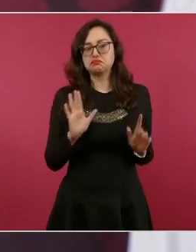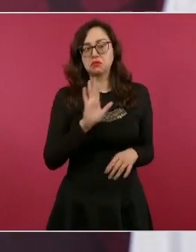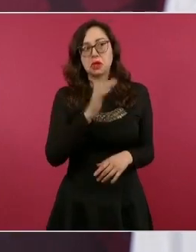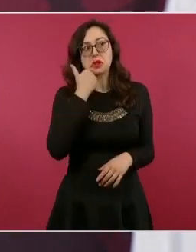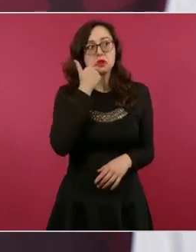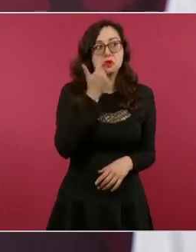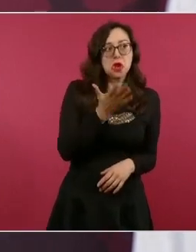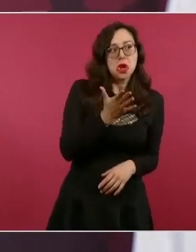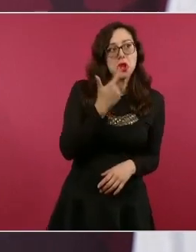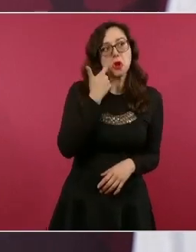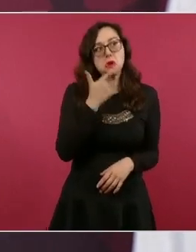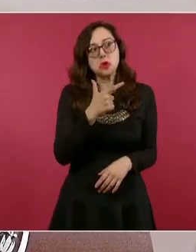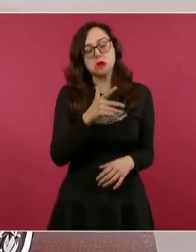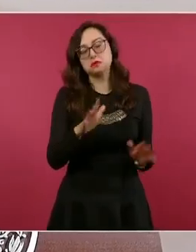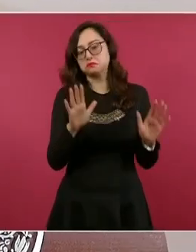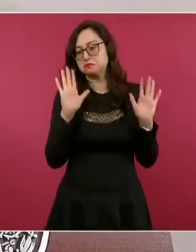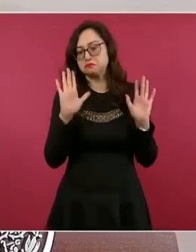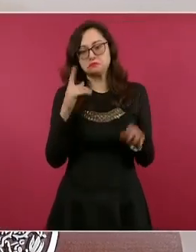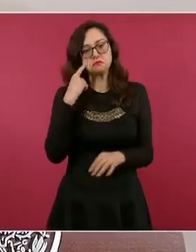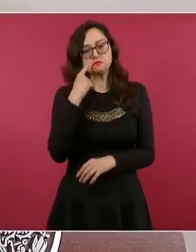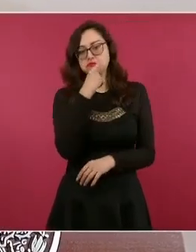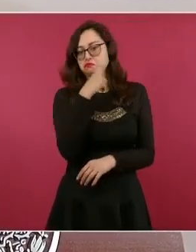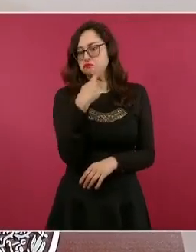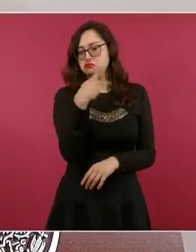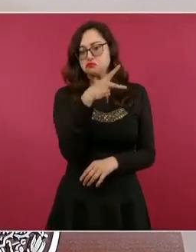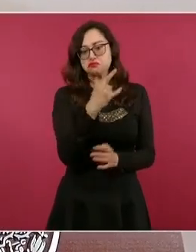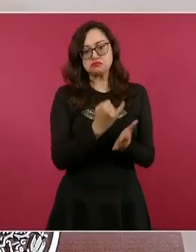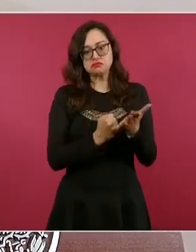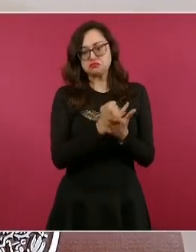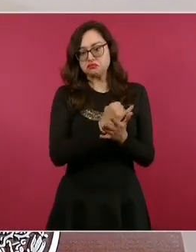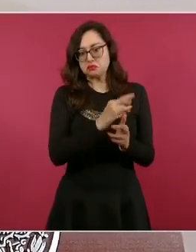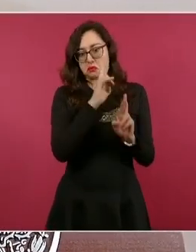de las decisiones que tomen los gobiernos.